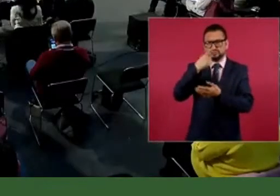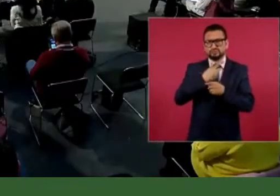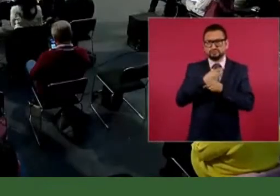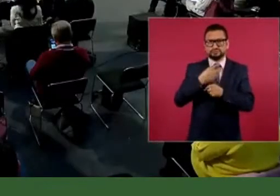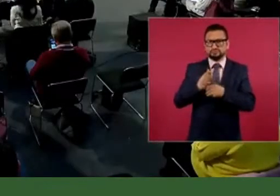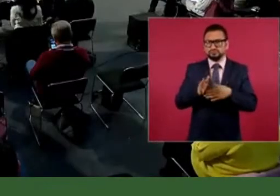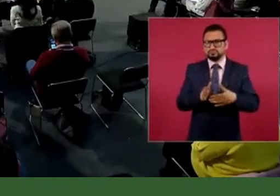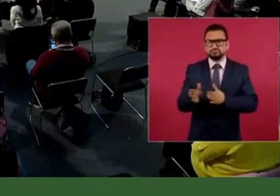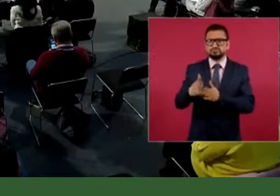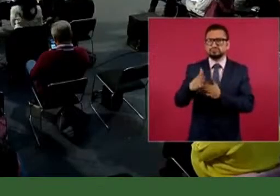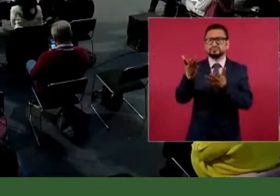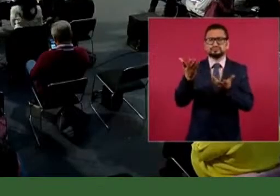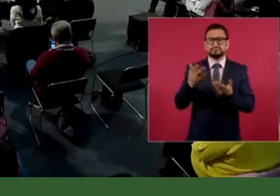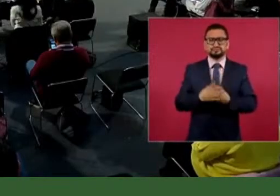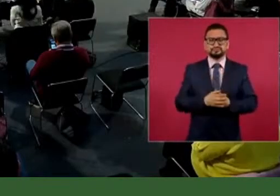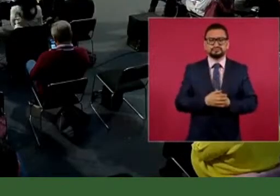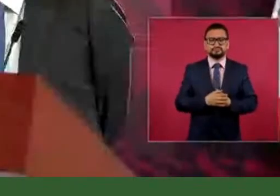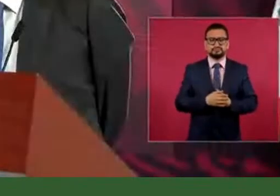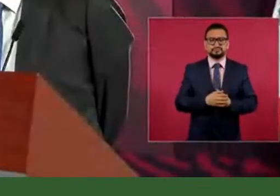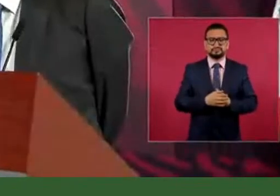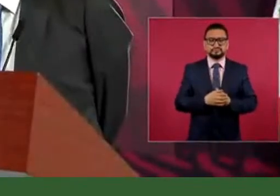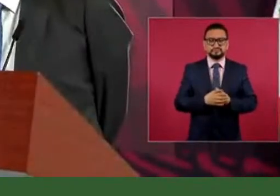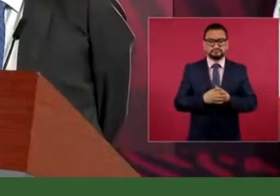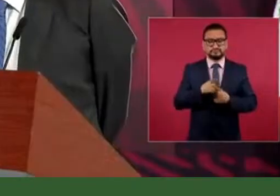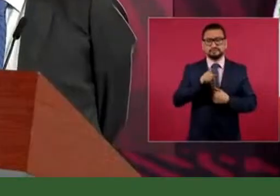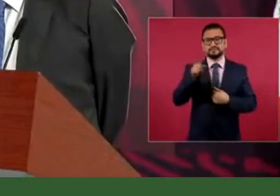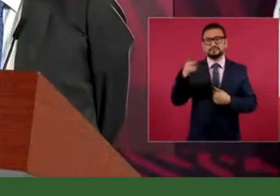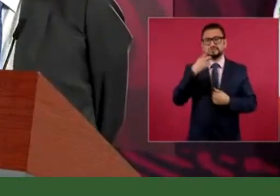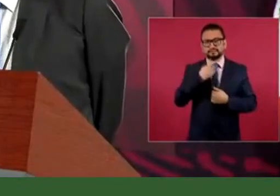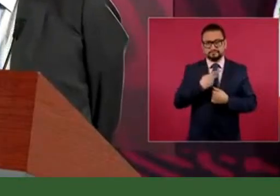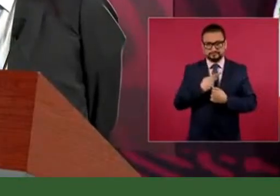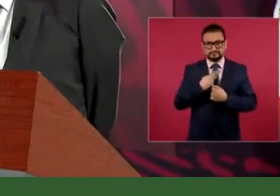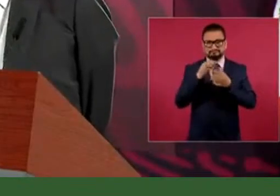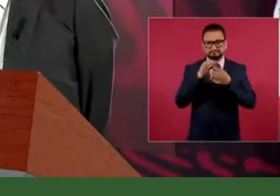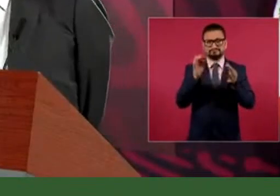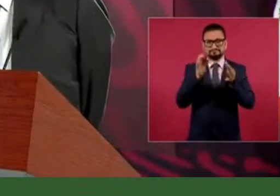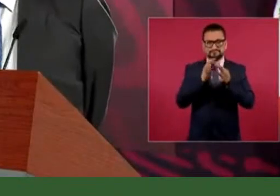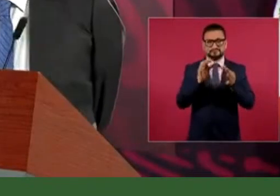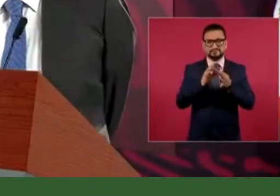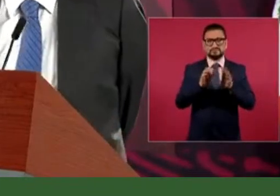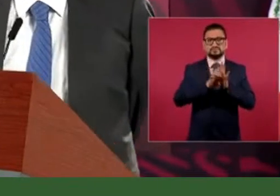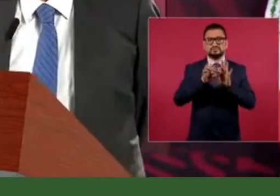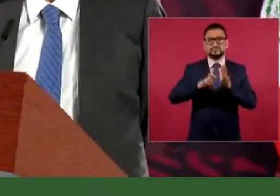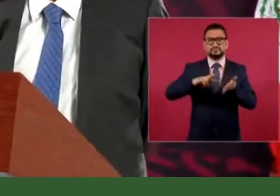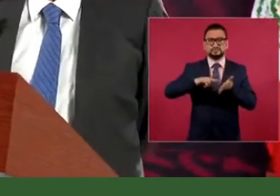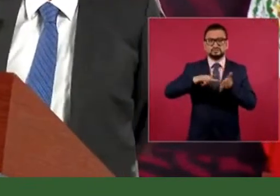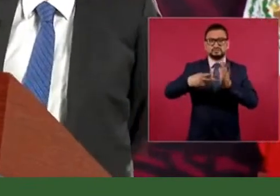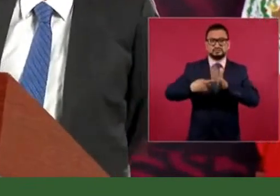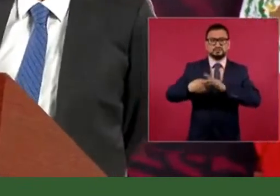caminos. Y me contaban de que los ingenieros,